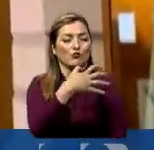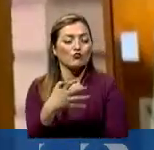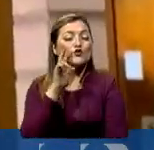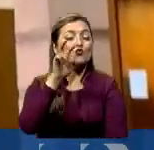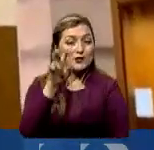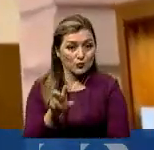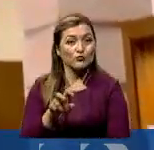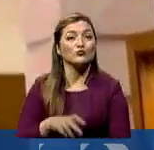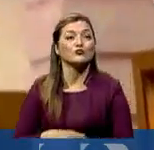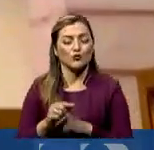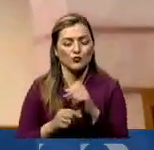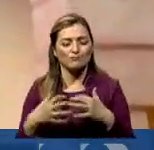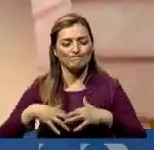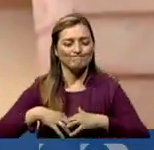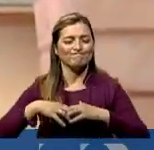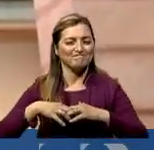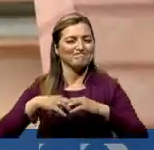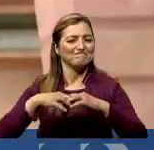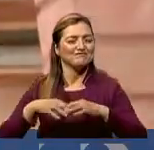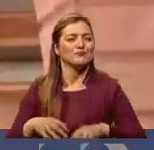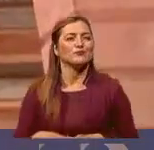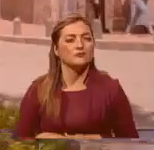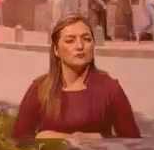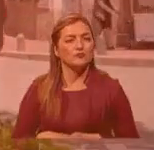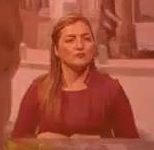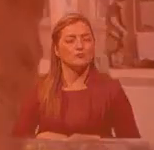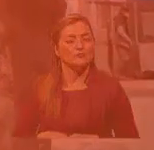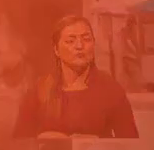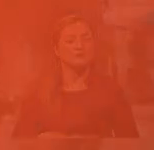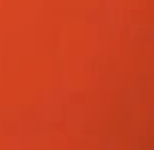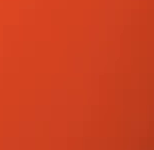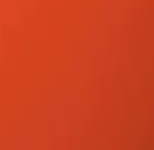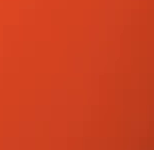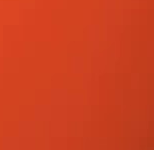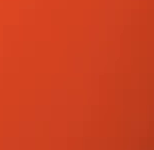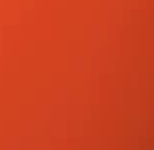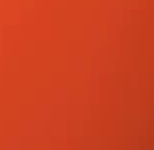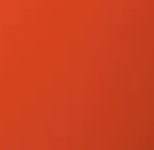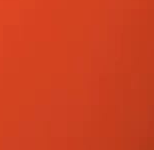sector turístico, que de a poco se recupera. En Cuenca, Iván Rodríguez, 24 horas.